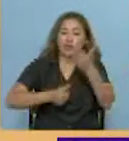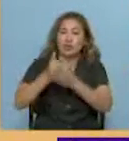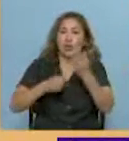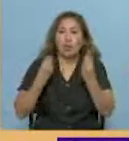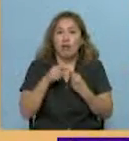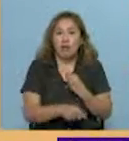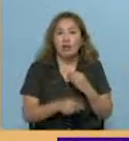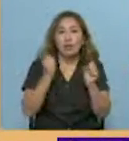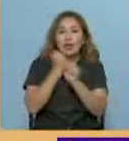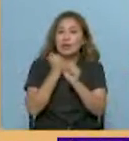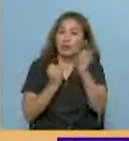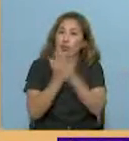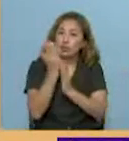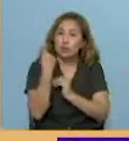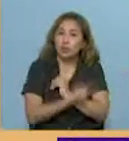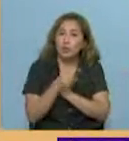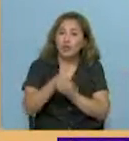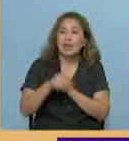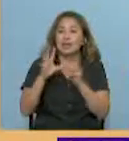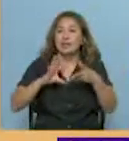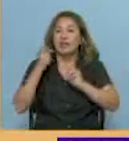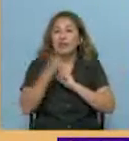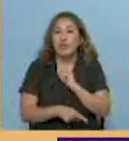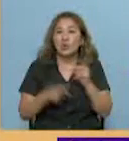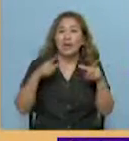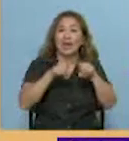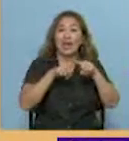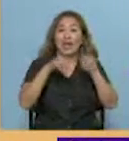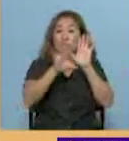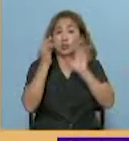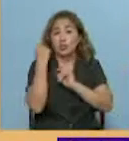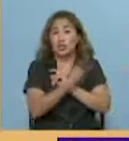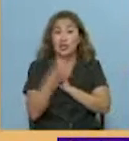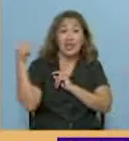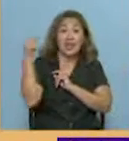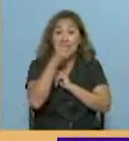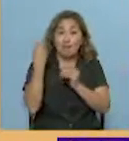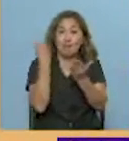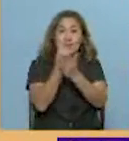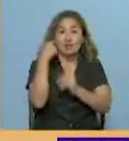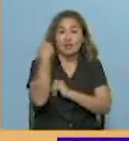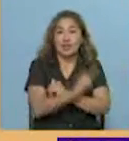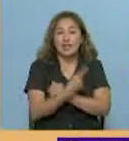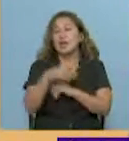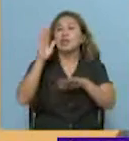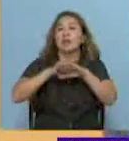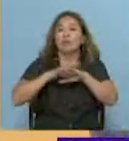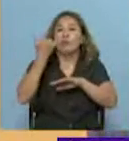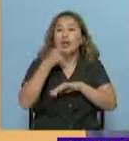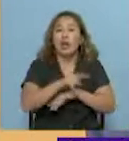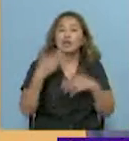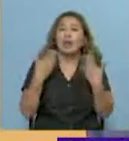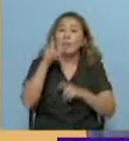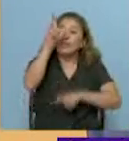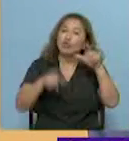que la actividad continúe en este sentido la comisión directiva y yo en primer lugar tiene una enorme responsabilidad es que el